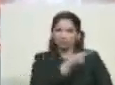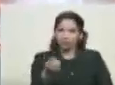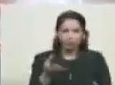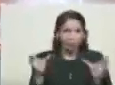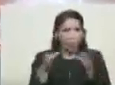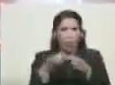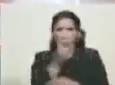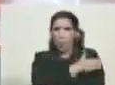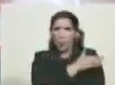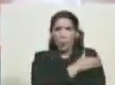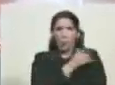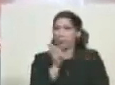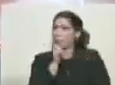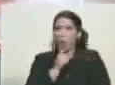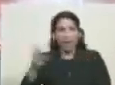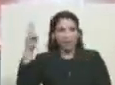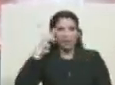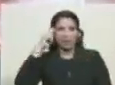absolutamente irracionales.